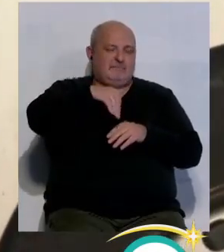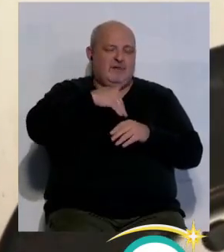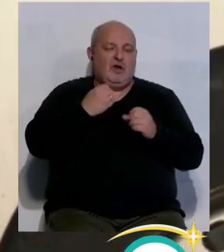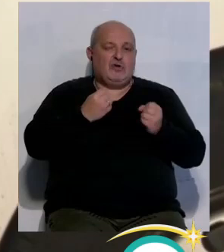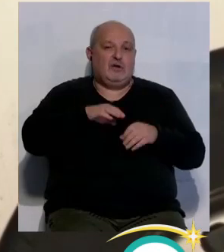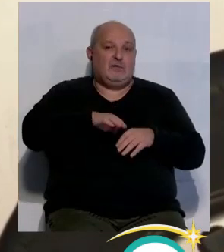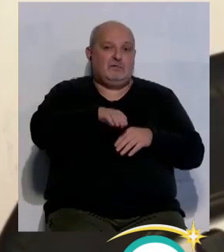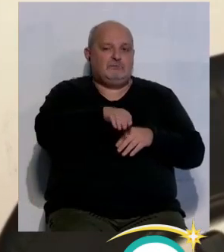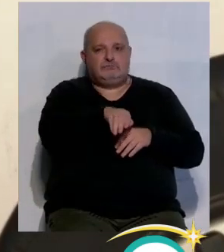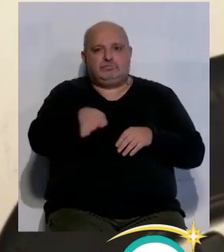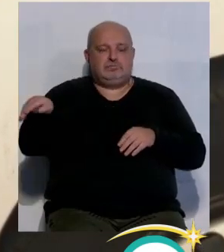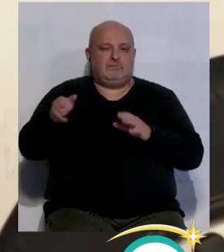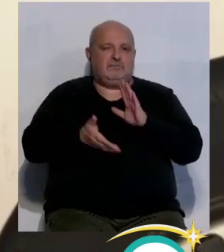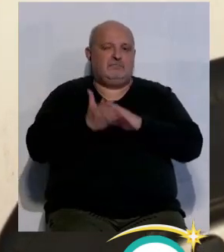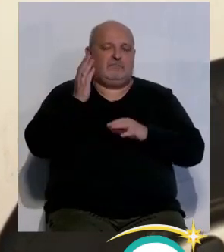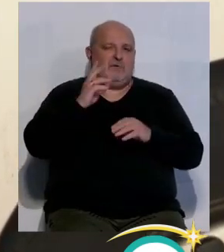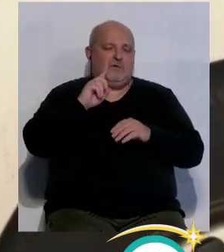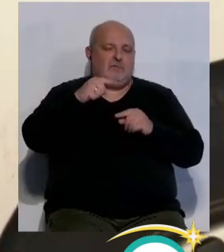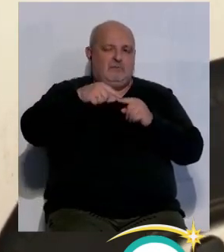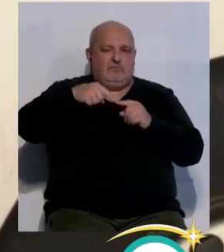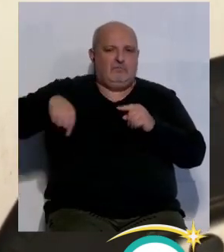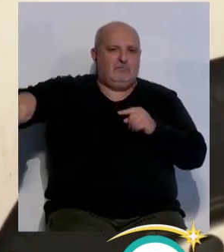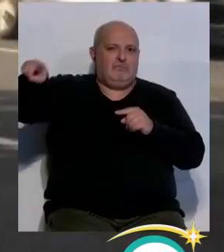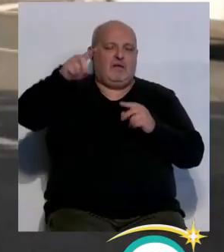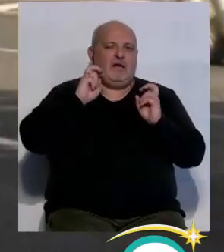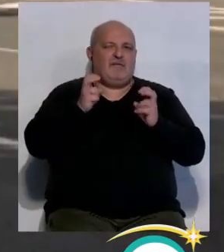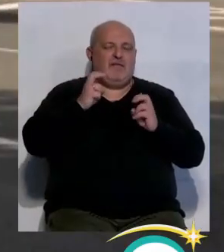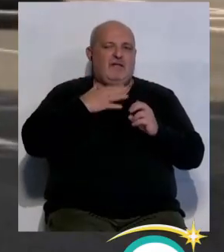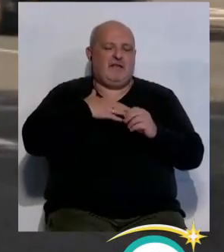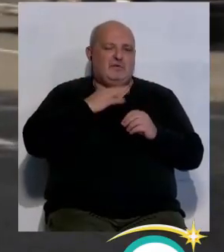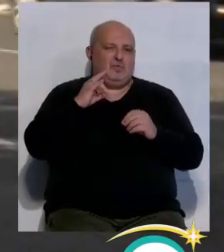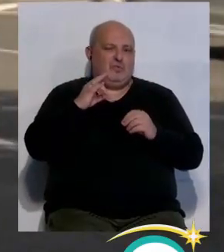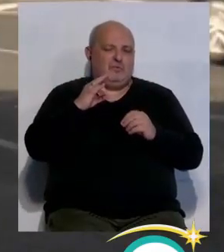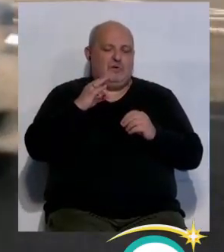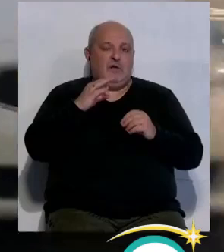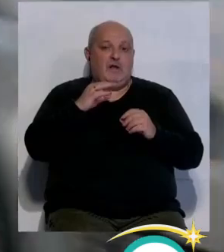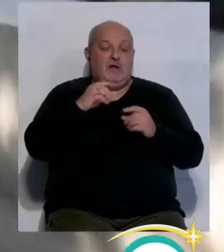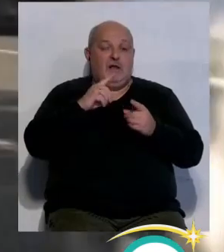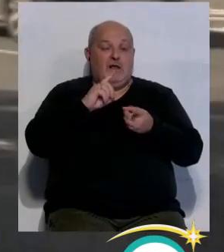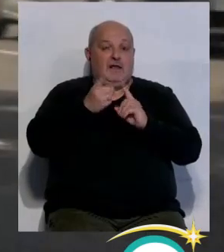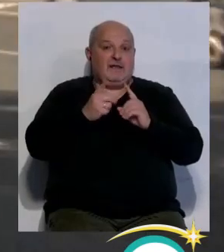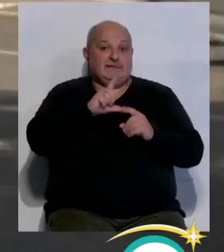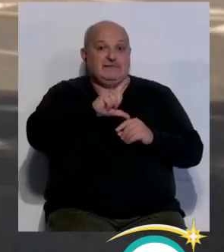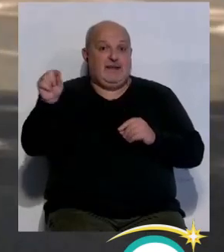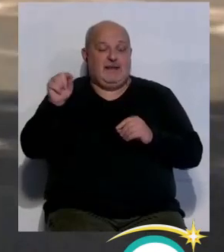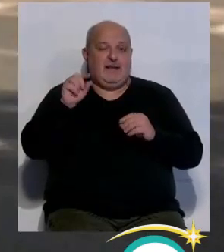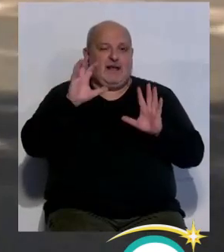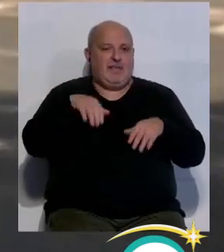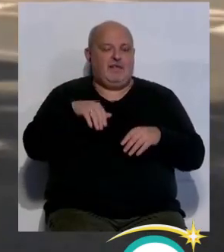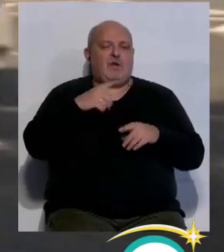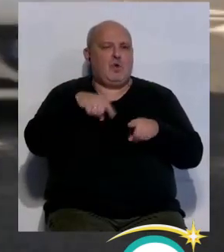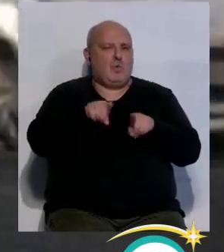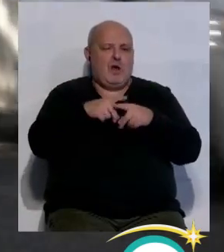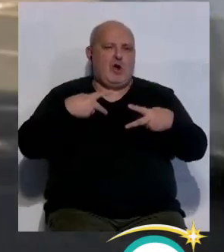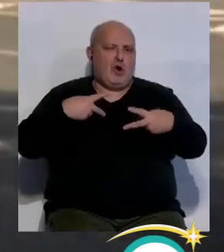los vehículos de entrada a Cádiz por dicha vía hacia la avenida de la Sanidad Pública. En sentido salida de la ciudad, quedará